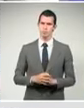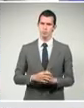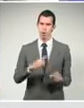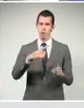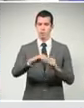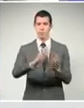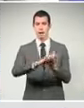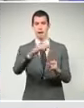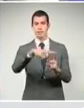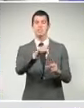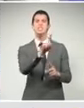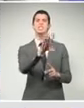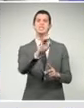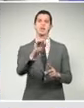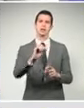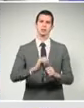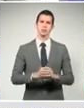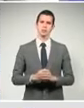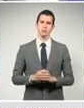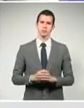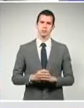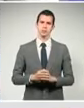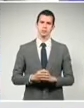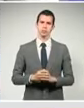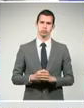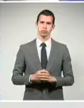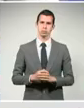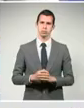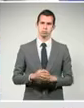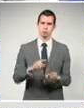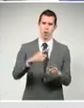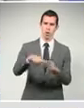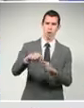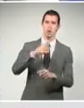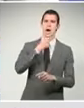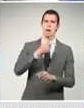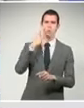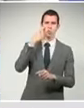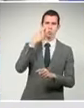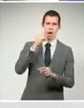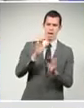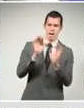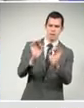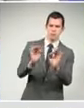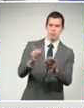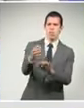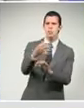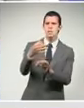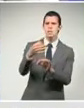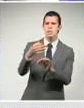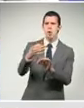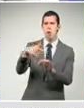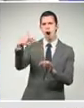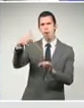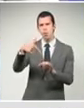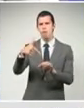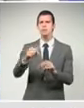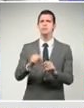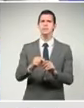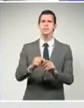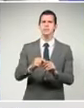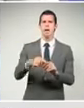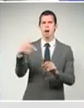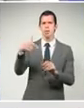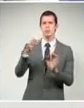100 casos positivos a la COVID-19 y ya se refería a la situación en particular del municipio Hawái Grande con una alta